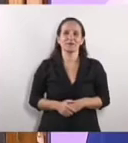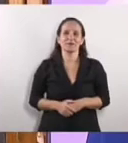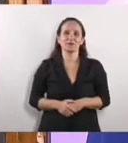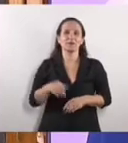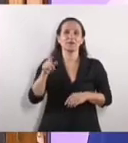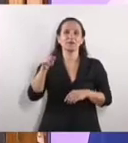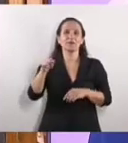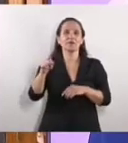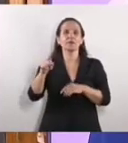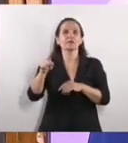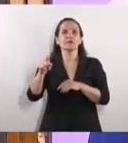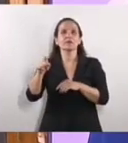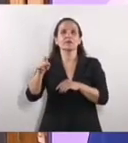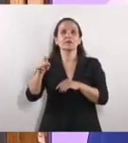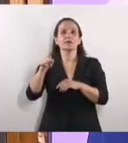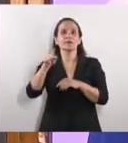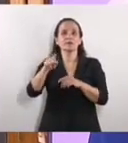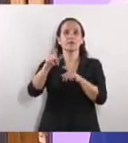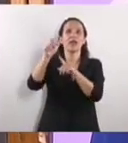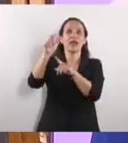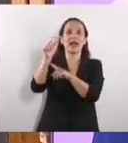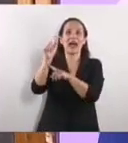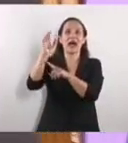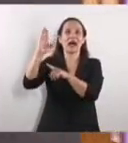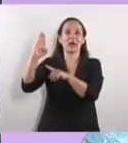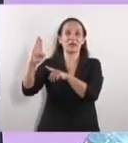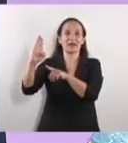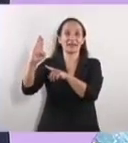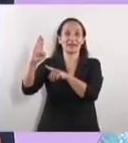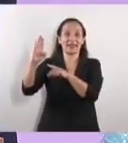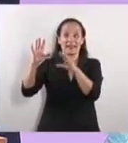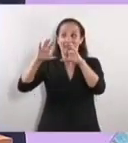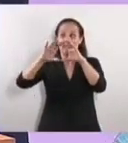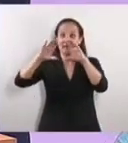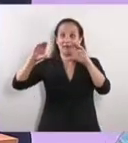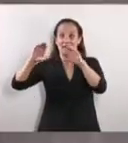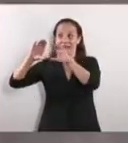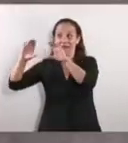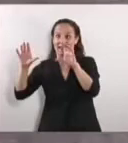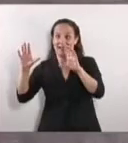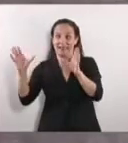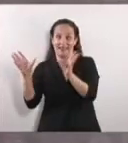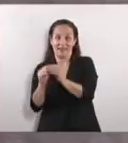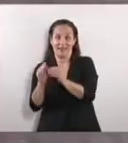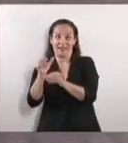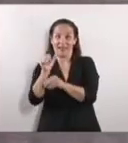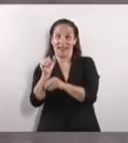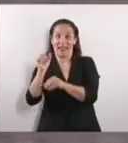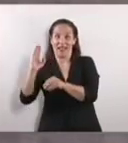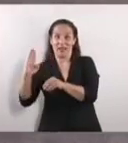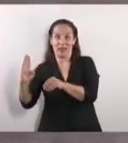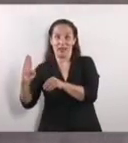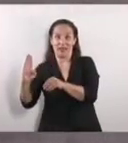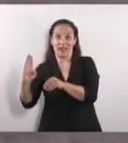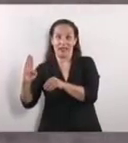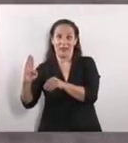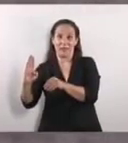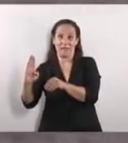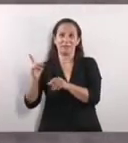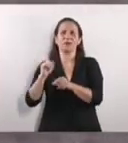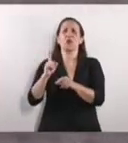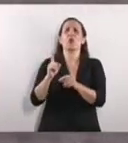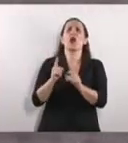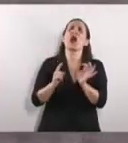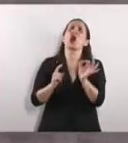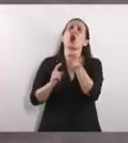lo que sería el grupo AB. ¿Sí? Las personas que tienen grupo sanguíneo AB no es que tienen un glóbulo